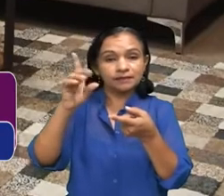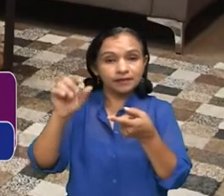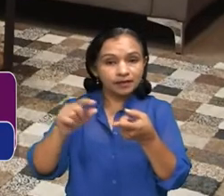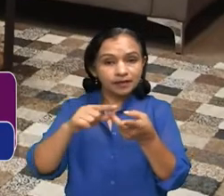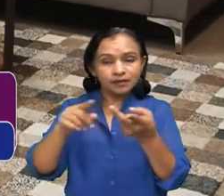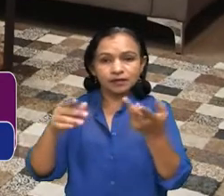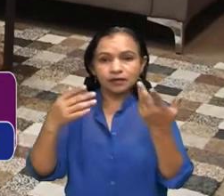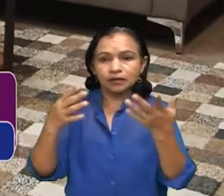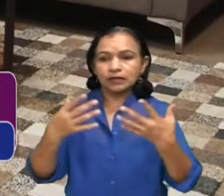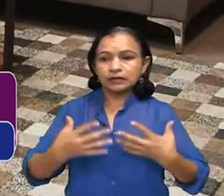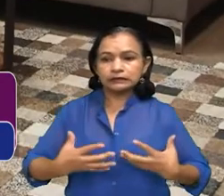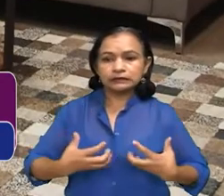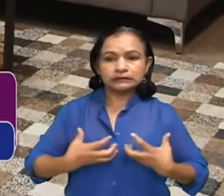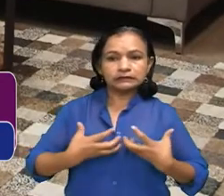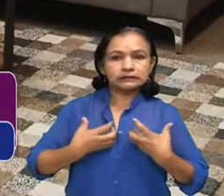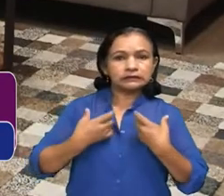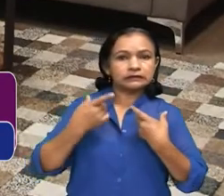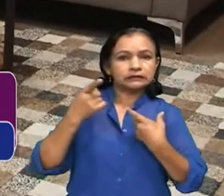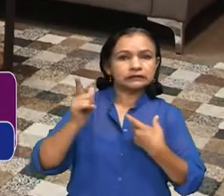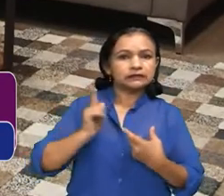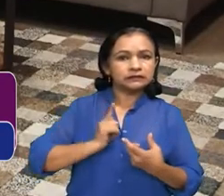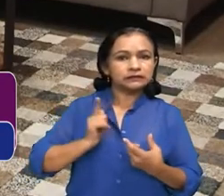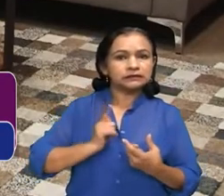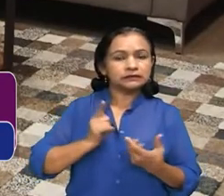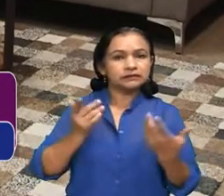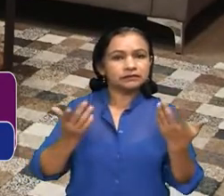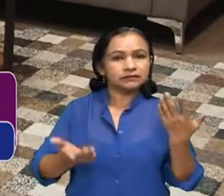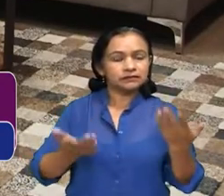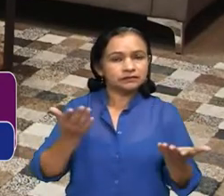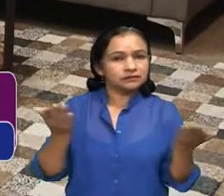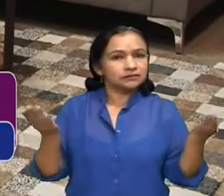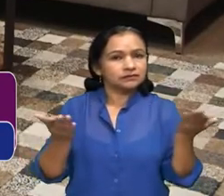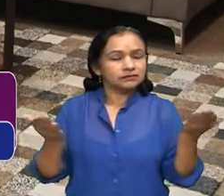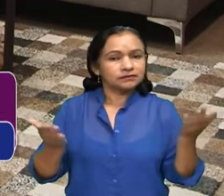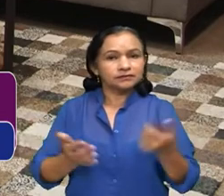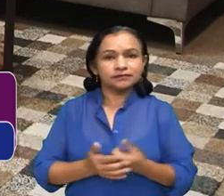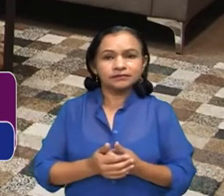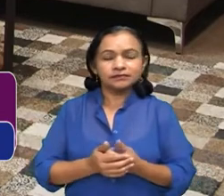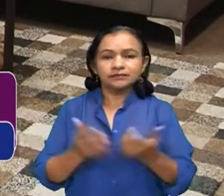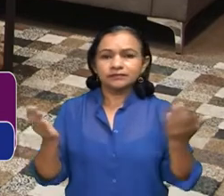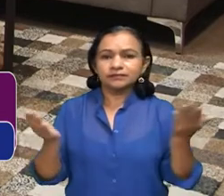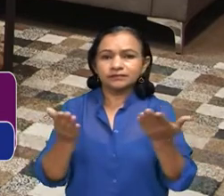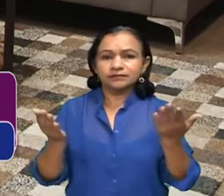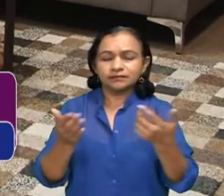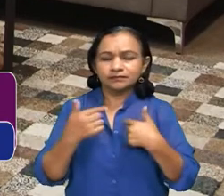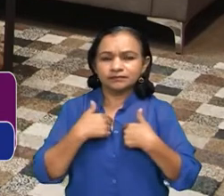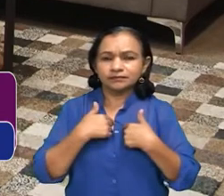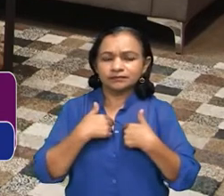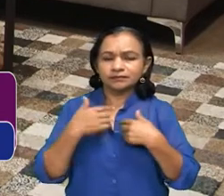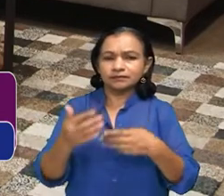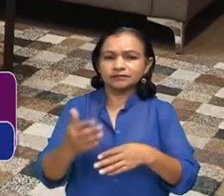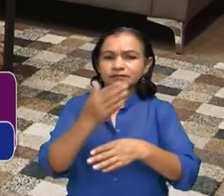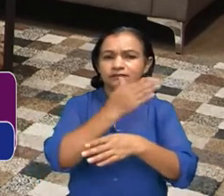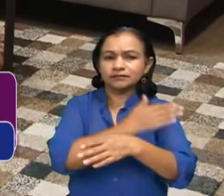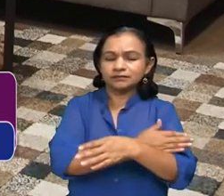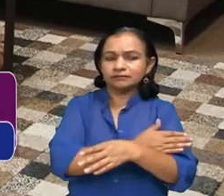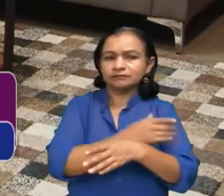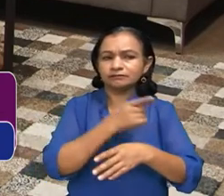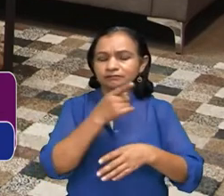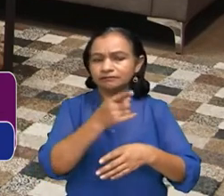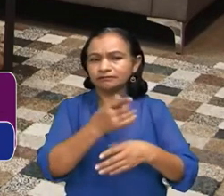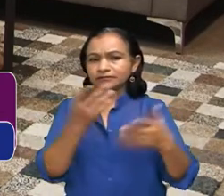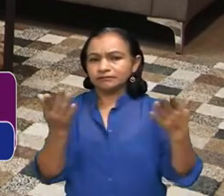son cancerígenas. Tienen contraindicaciones médicas. Exacto. Entonces, ¿cómo yo, aquel emprendedor que tiene